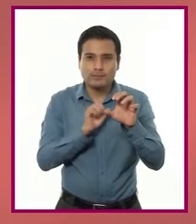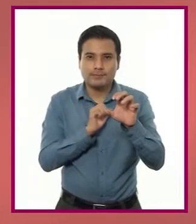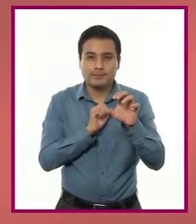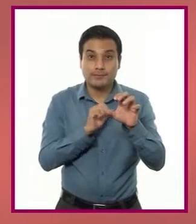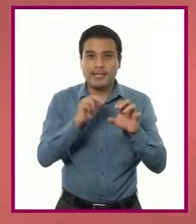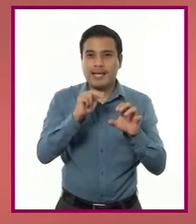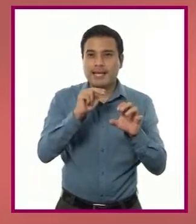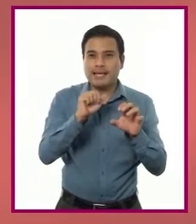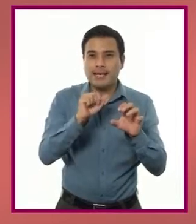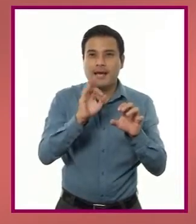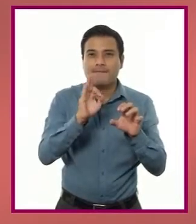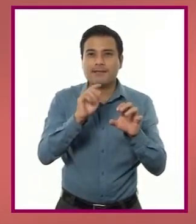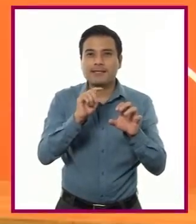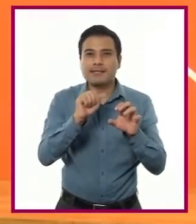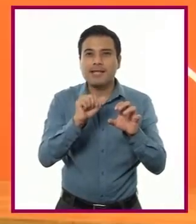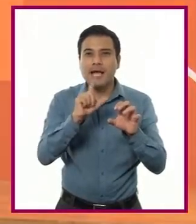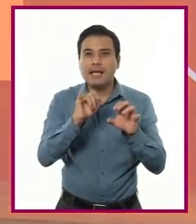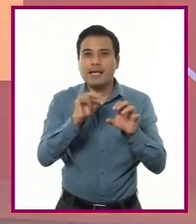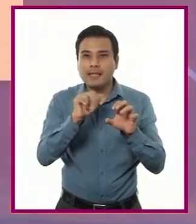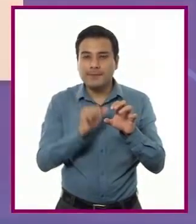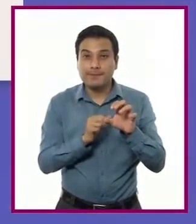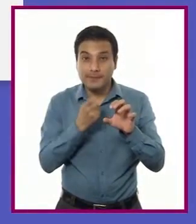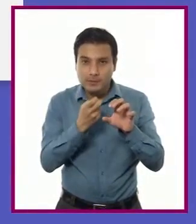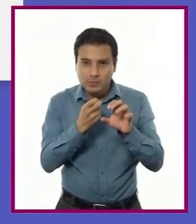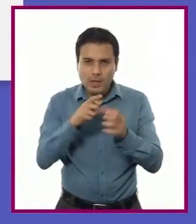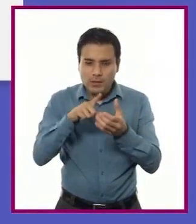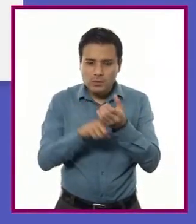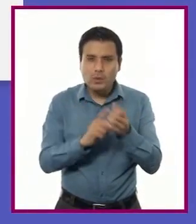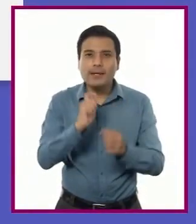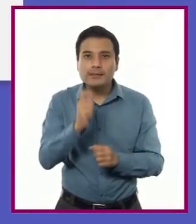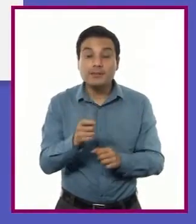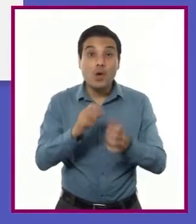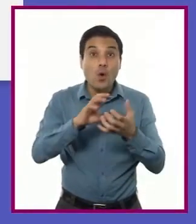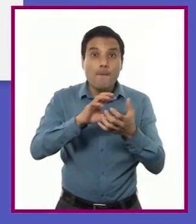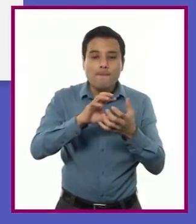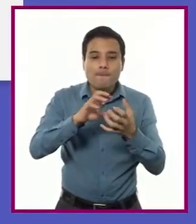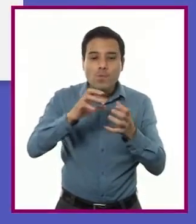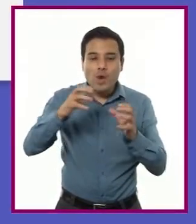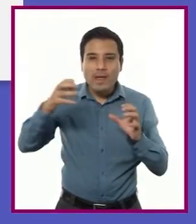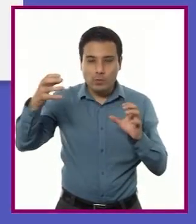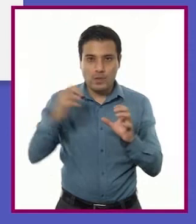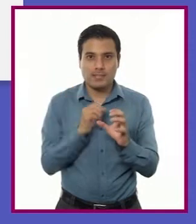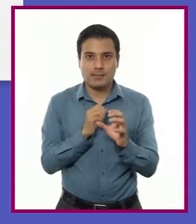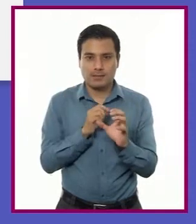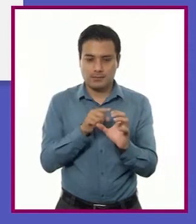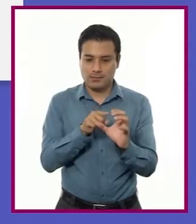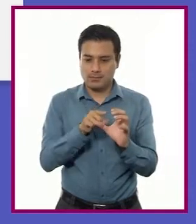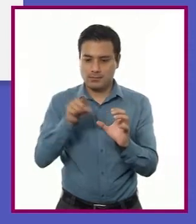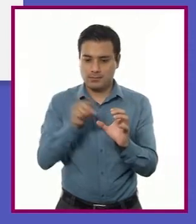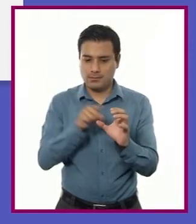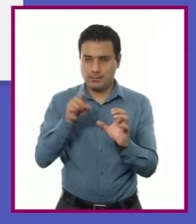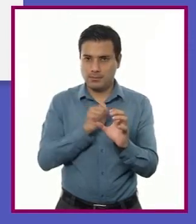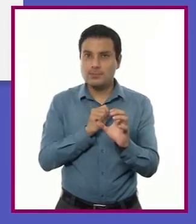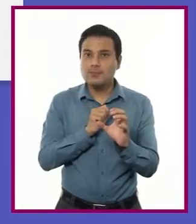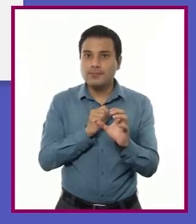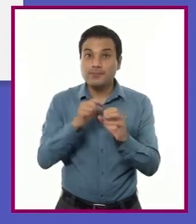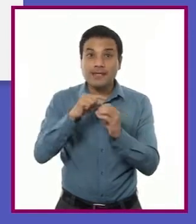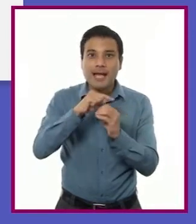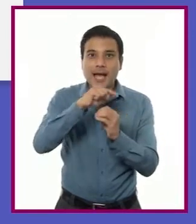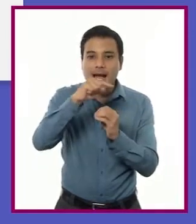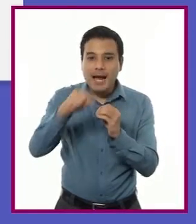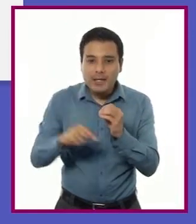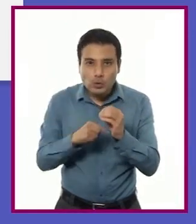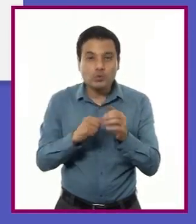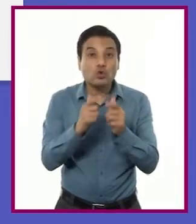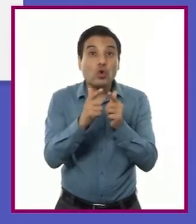naftalina, naftaleno para los químicos, están formados por moléculas que son, en este caso, una agrupación de átomos